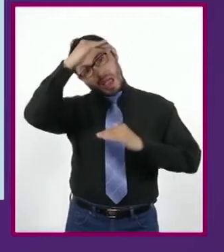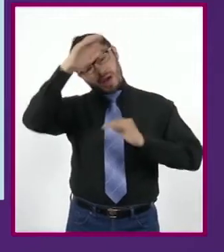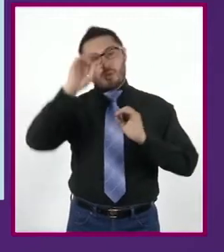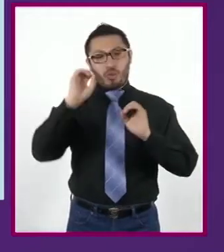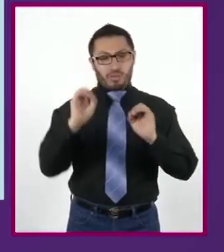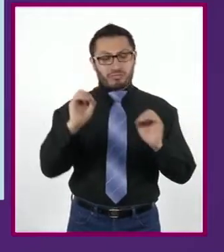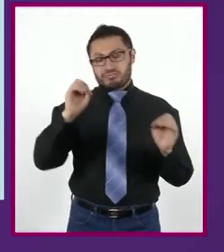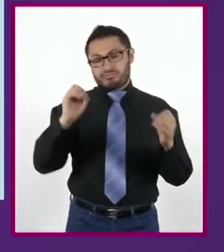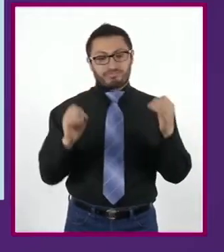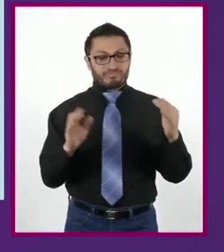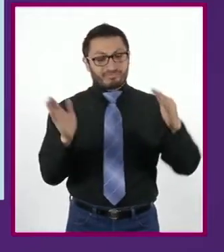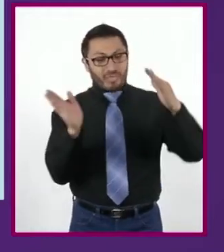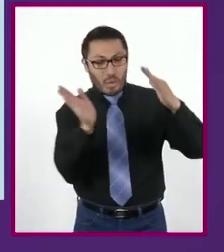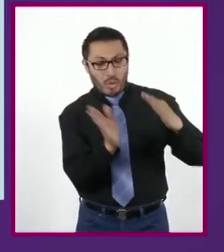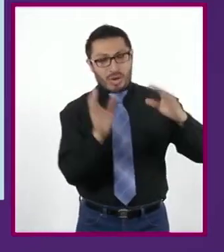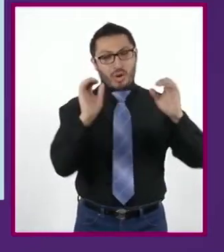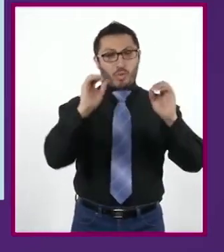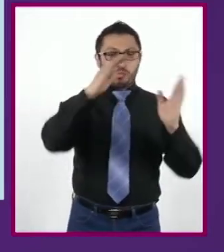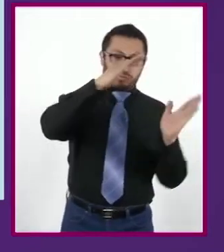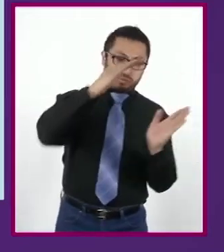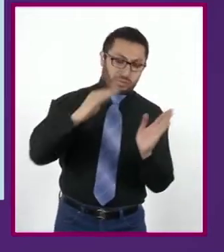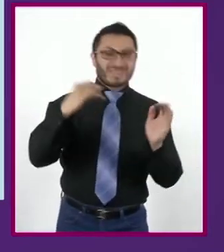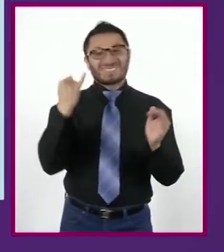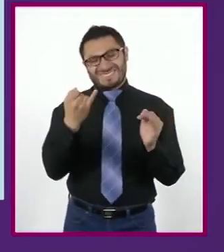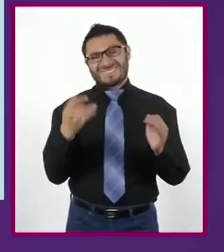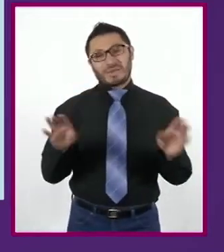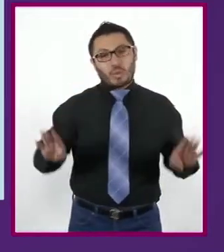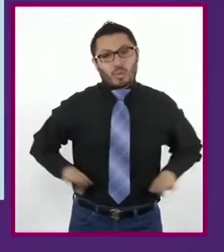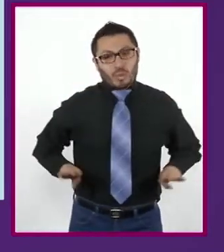de lados paralelos iguales.